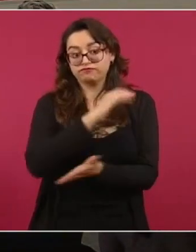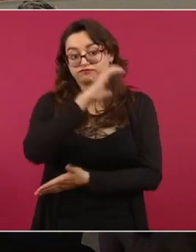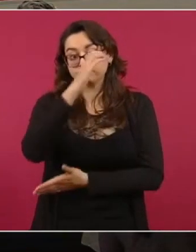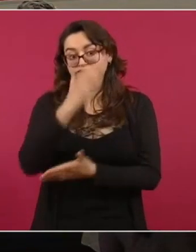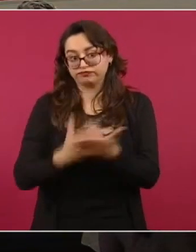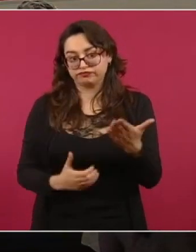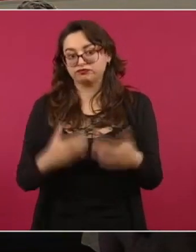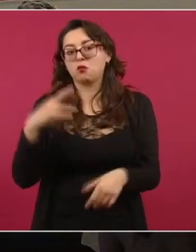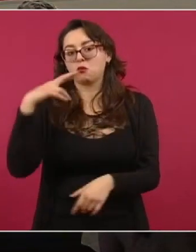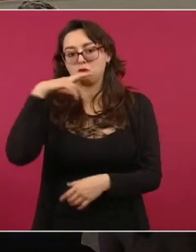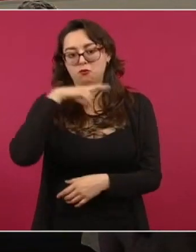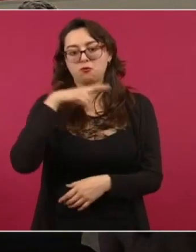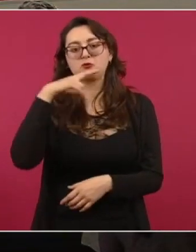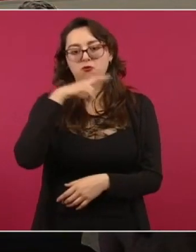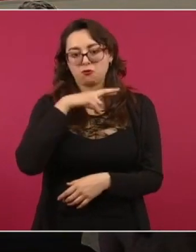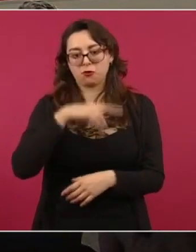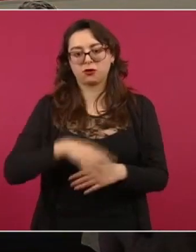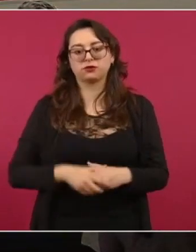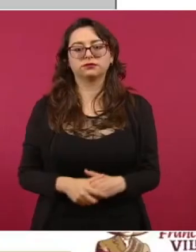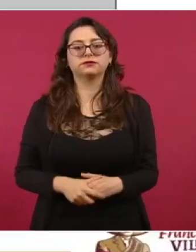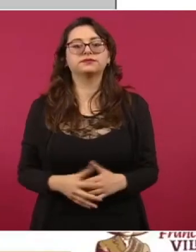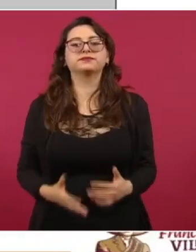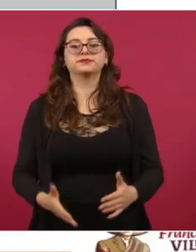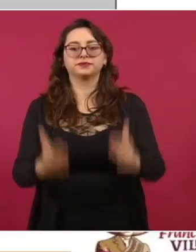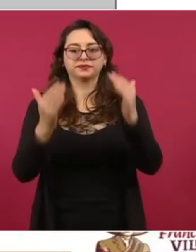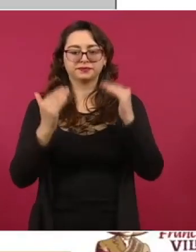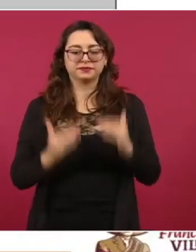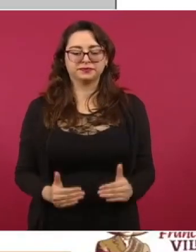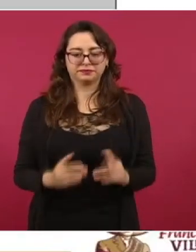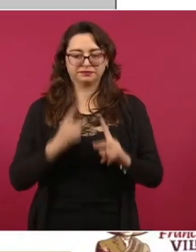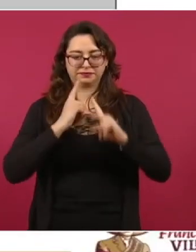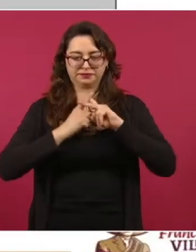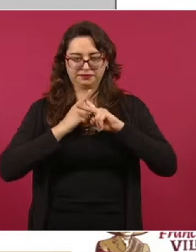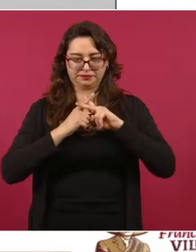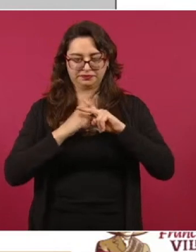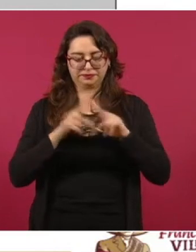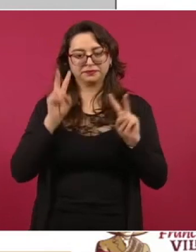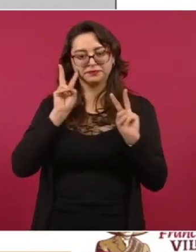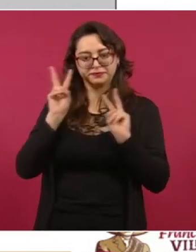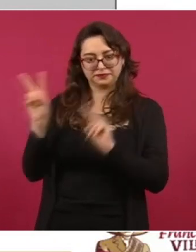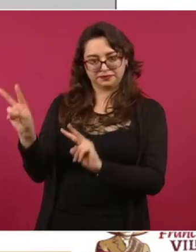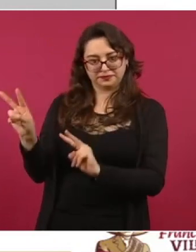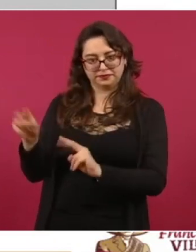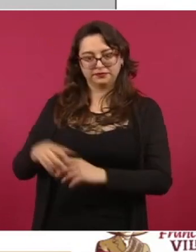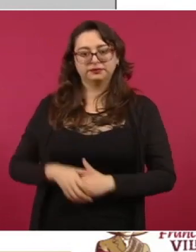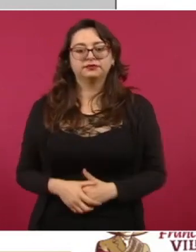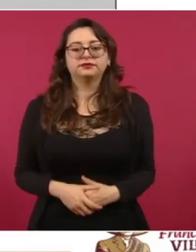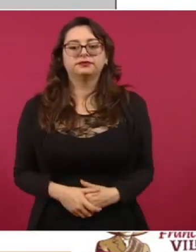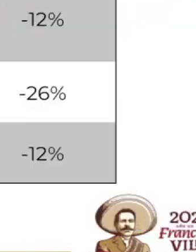que es el segundo punto. El costo lo aproximamos con